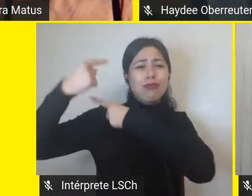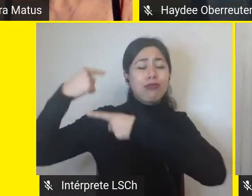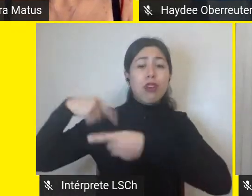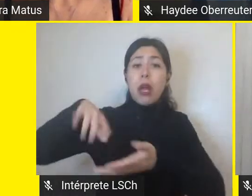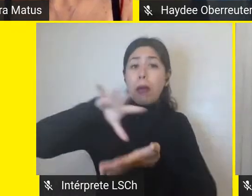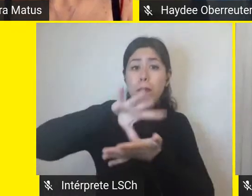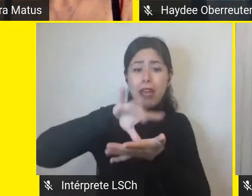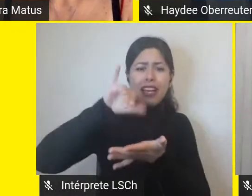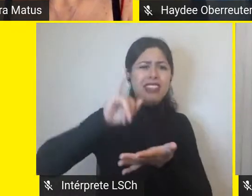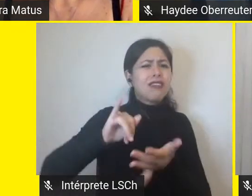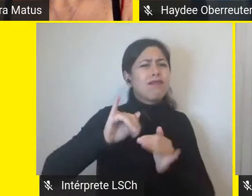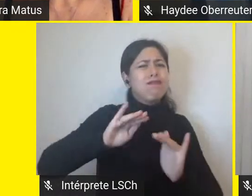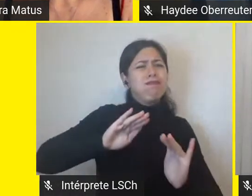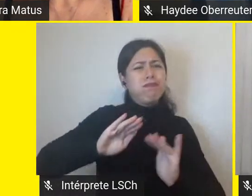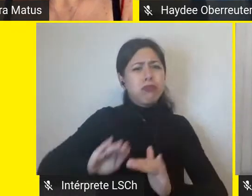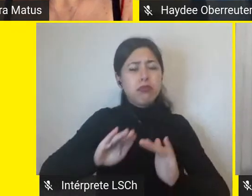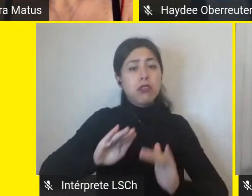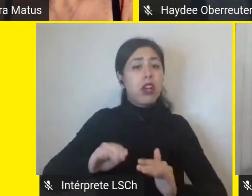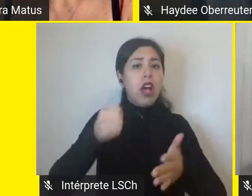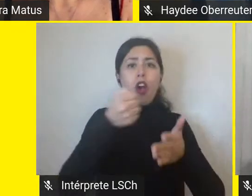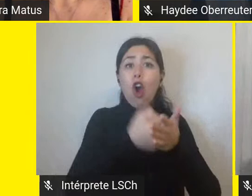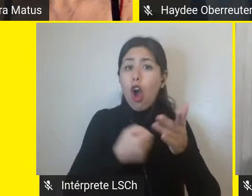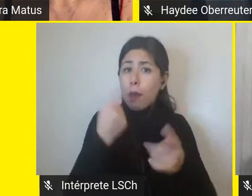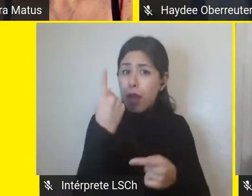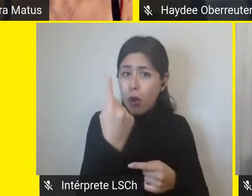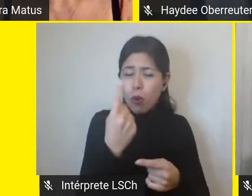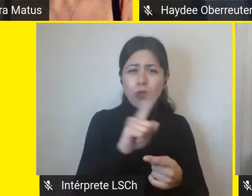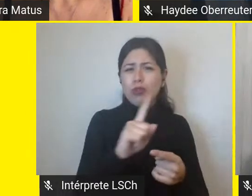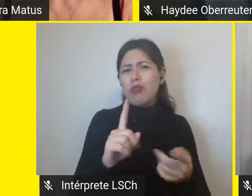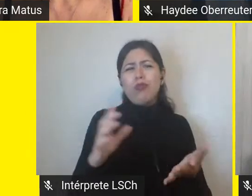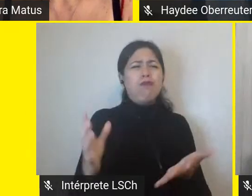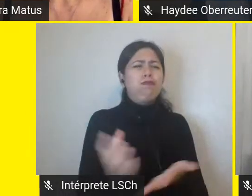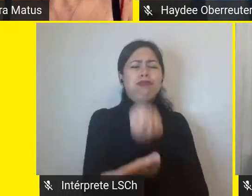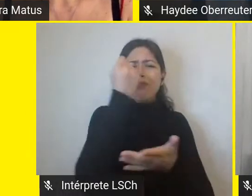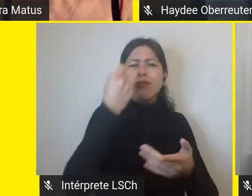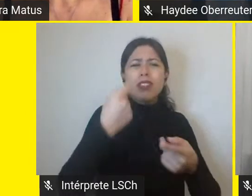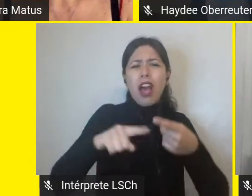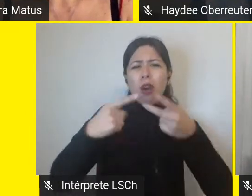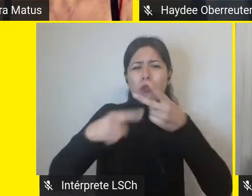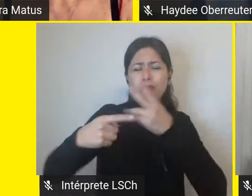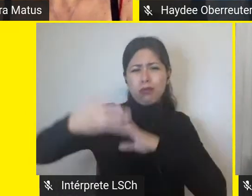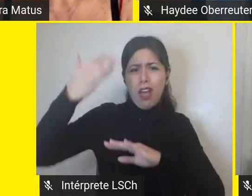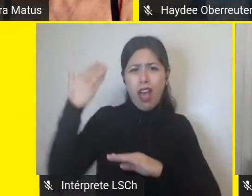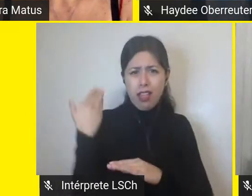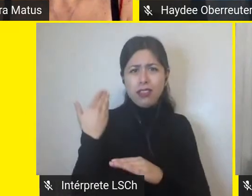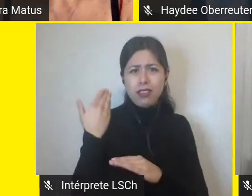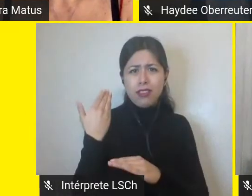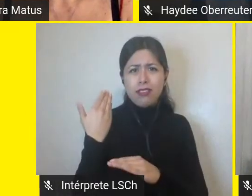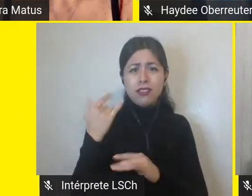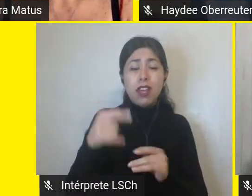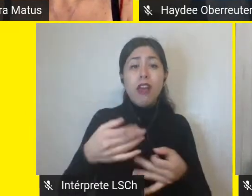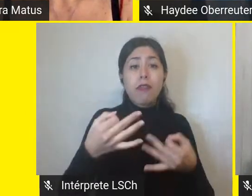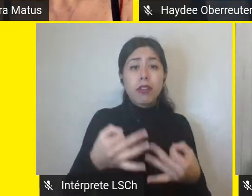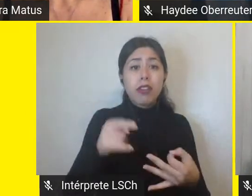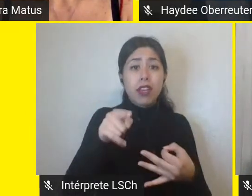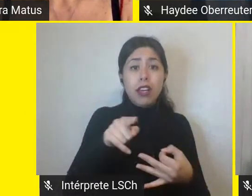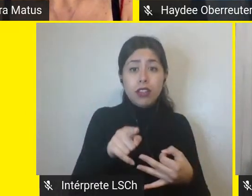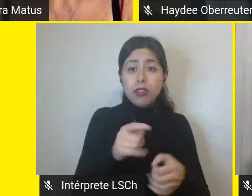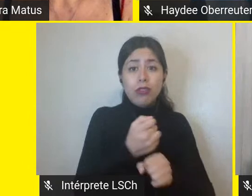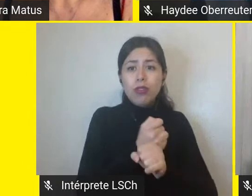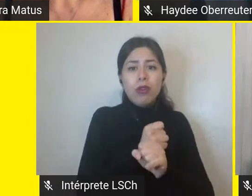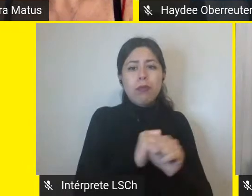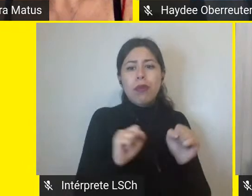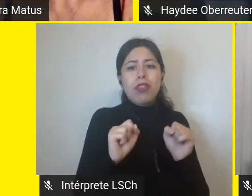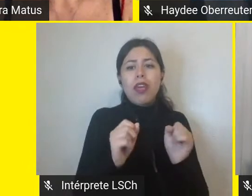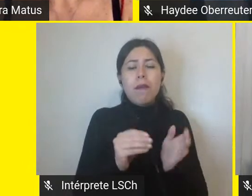sido aplastado no por un golpe, sino varios golpes de Estado antes. Y efectivamente esto ya no podía dar más,